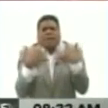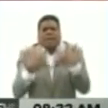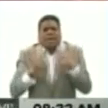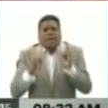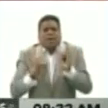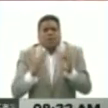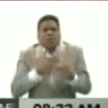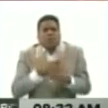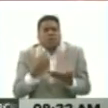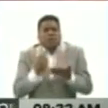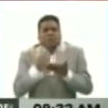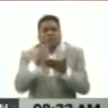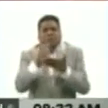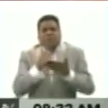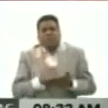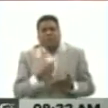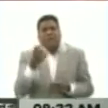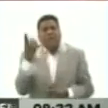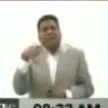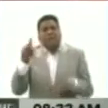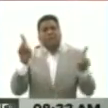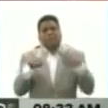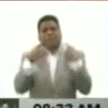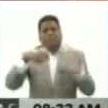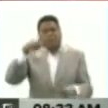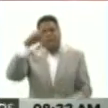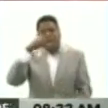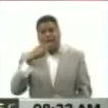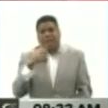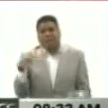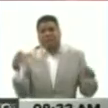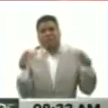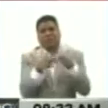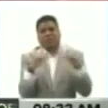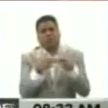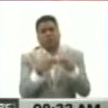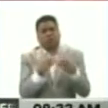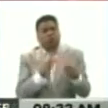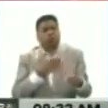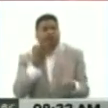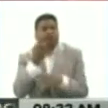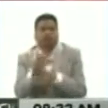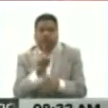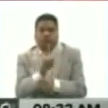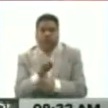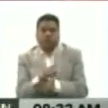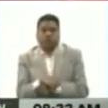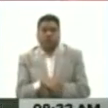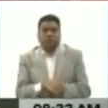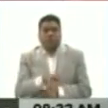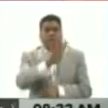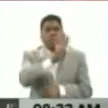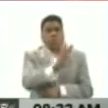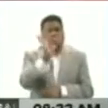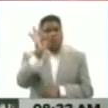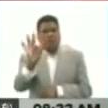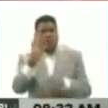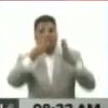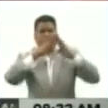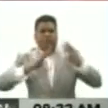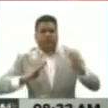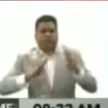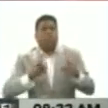olvida. Ayer fue su cumpleaños, por estar en la reunión, bueno, no pude estar en el cuartel de la montaña,